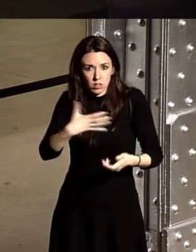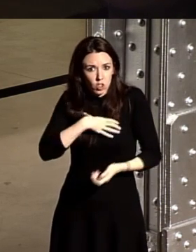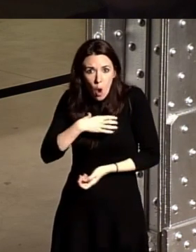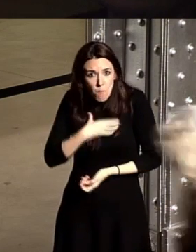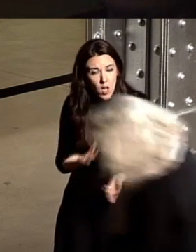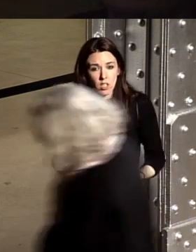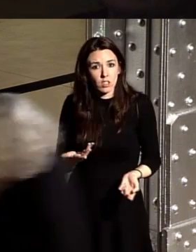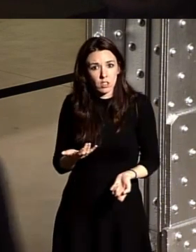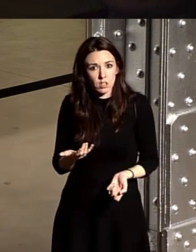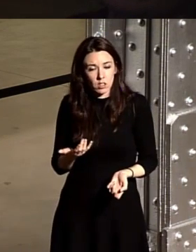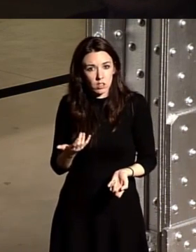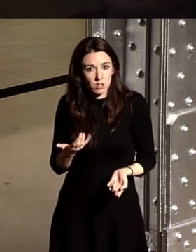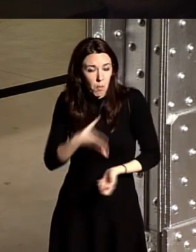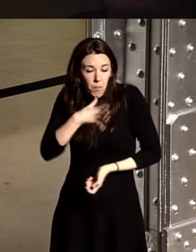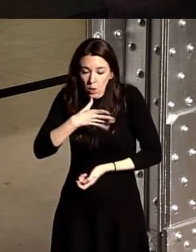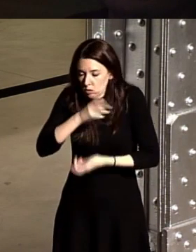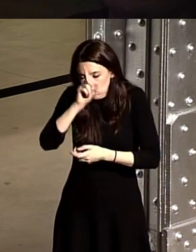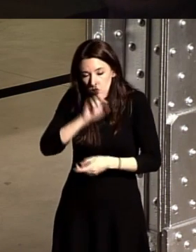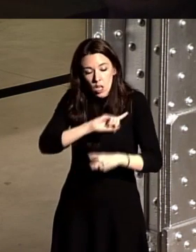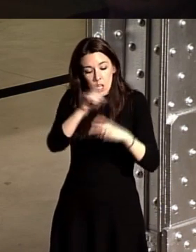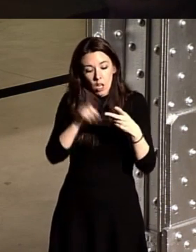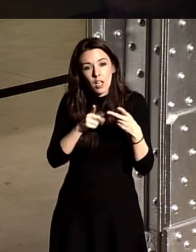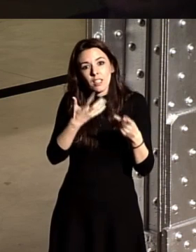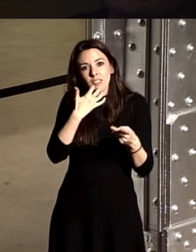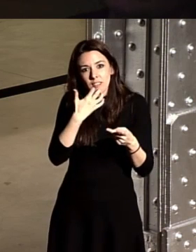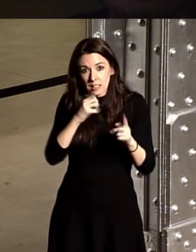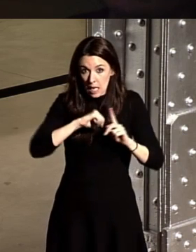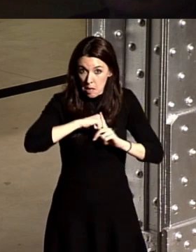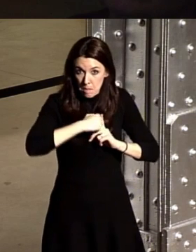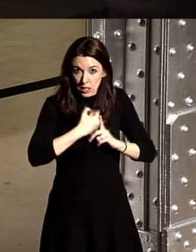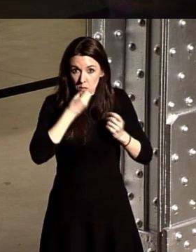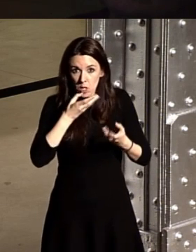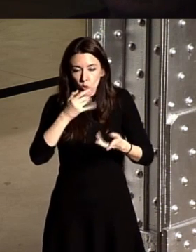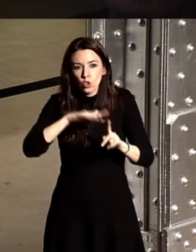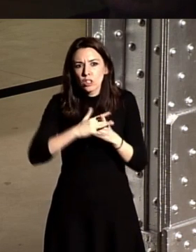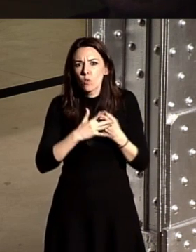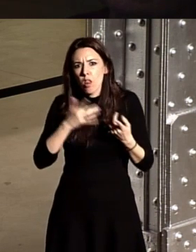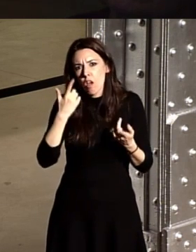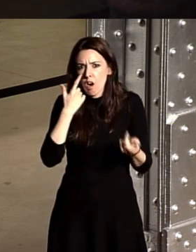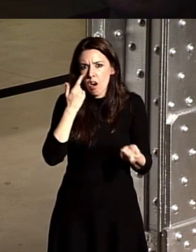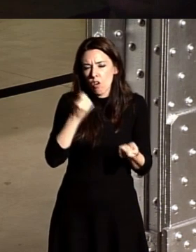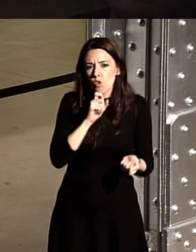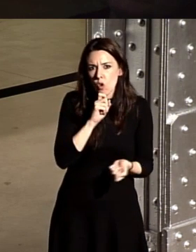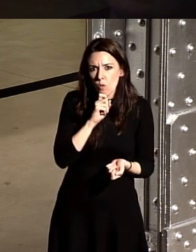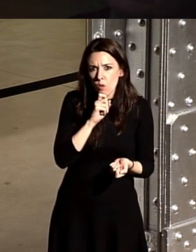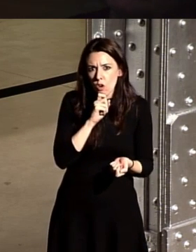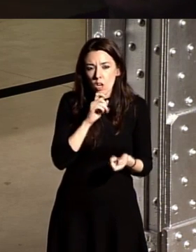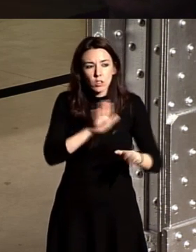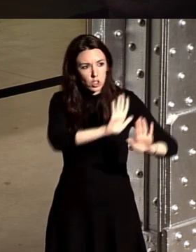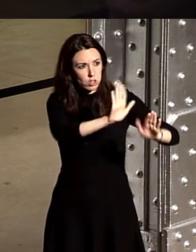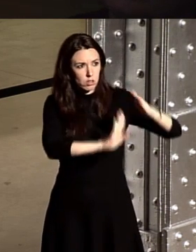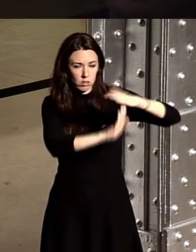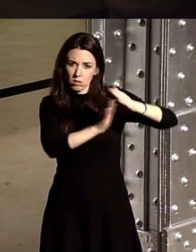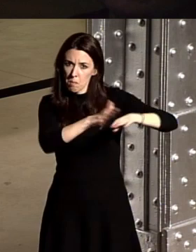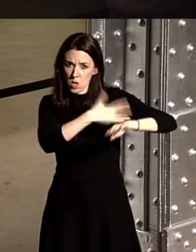por las circunstancias X? Y 2, en el caso de que sea así, ¿cómo has manejado esa situación? Tú paras a un editor y le dices, no, mira, perdona,